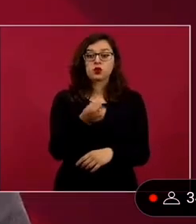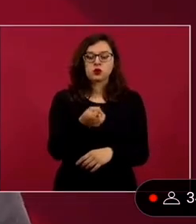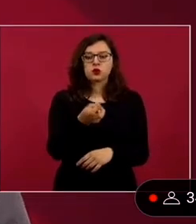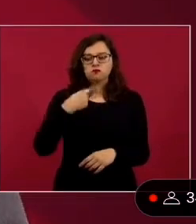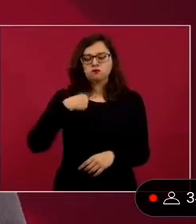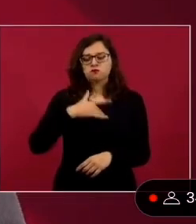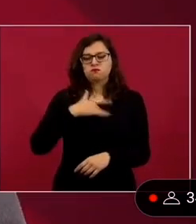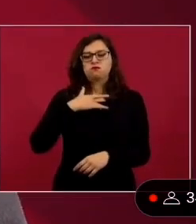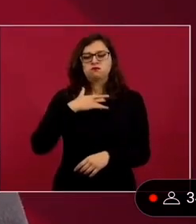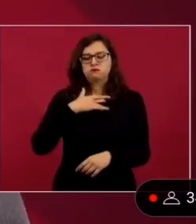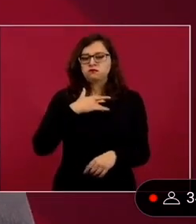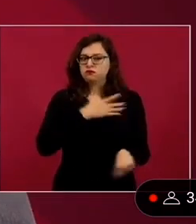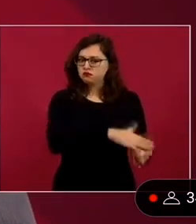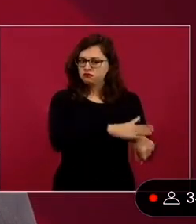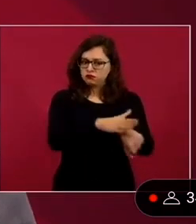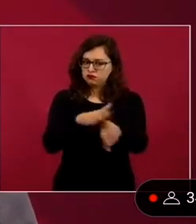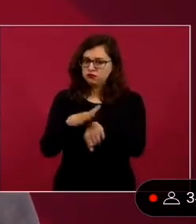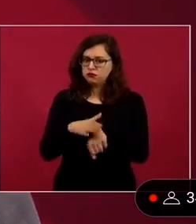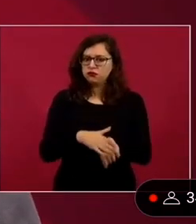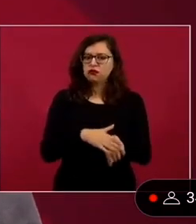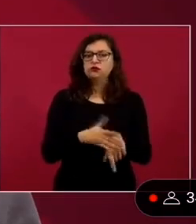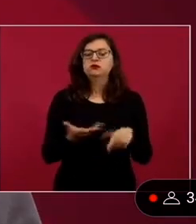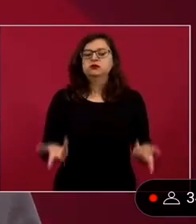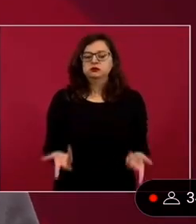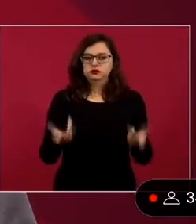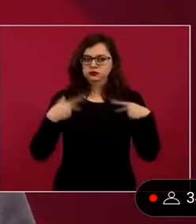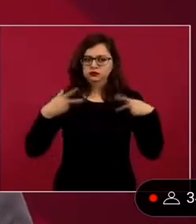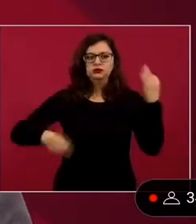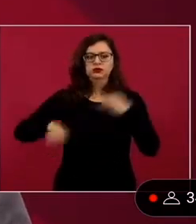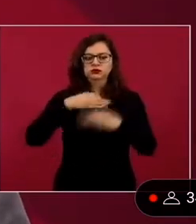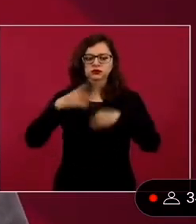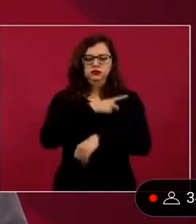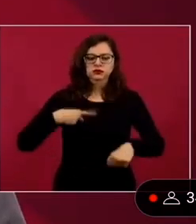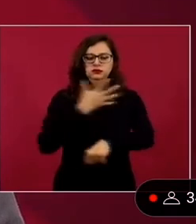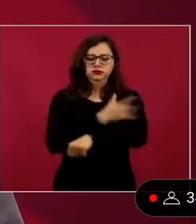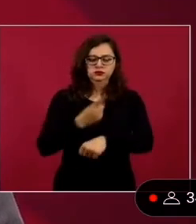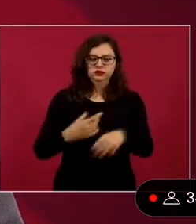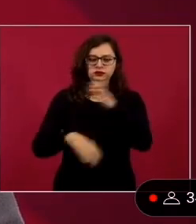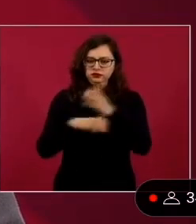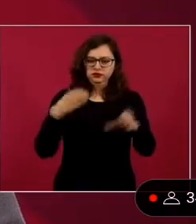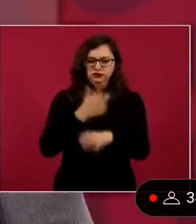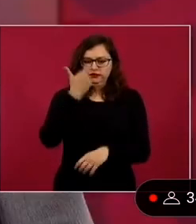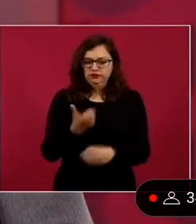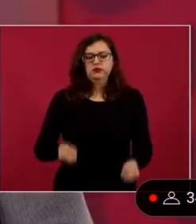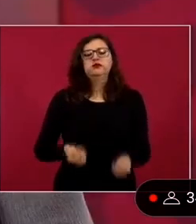sigo convocando a que todos demos a conocer nuestros bienes.